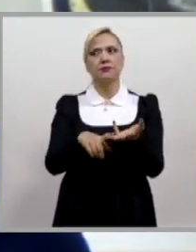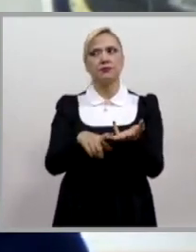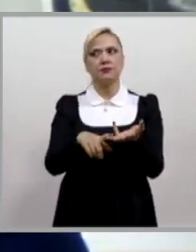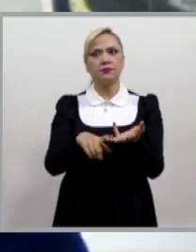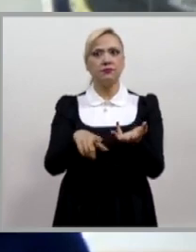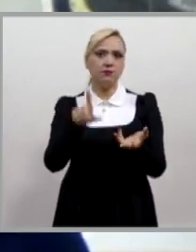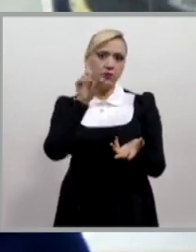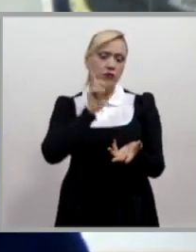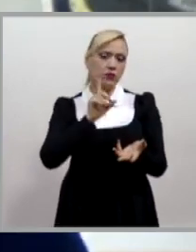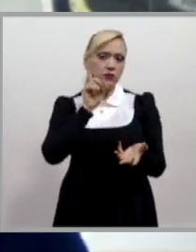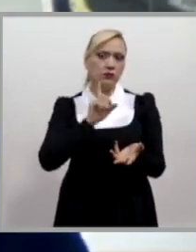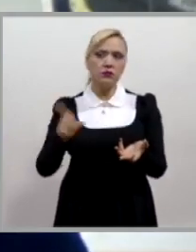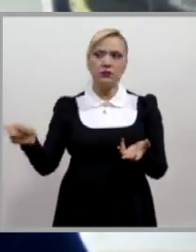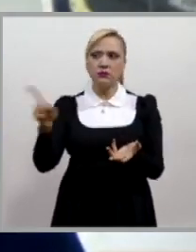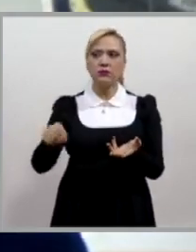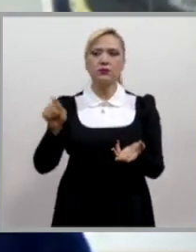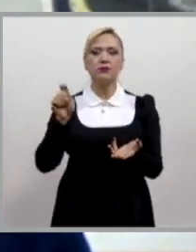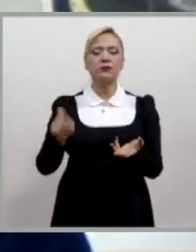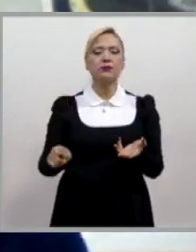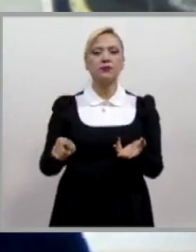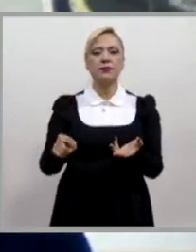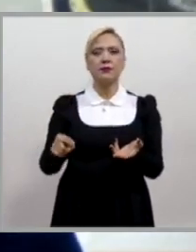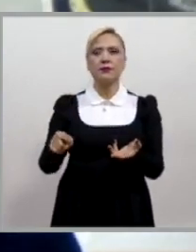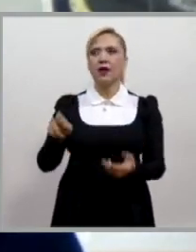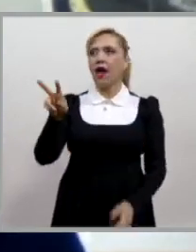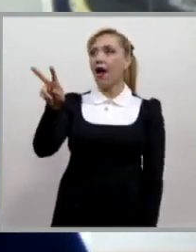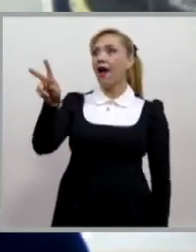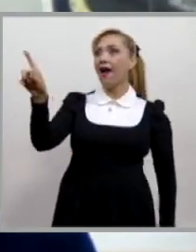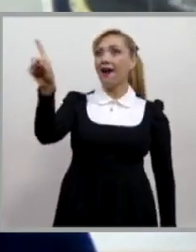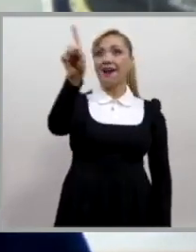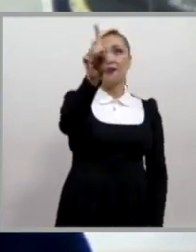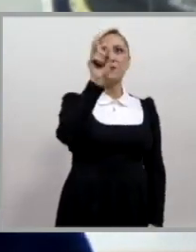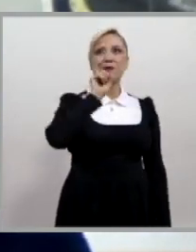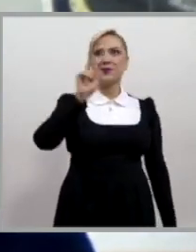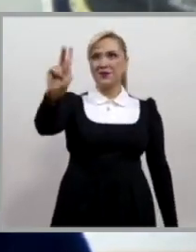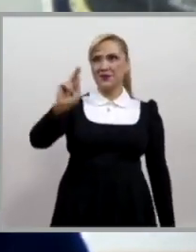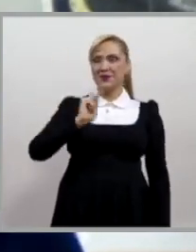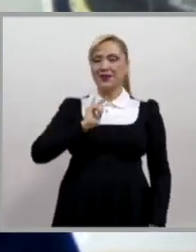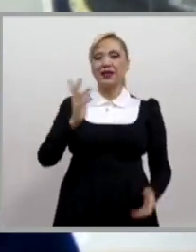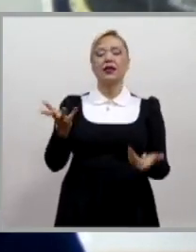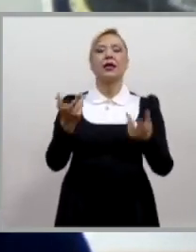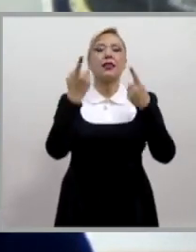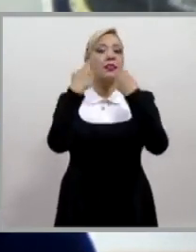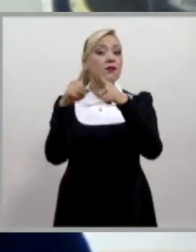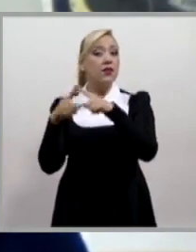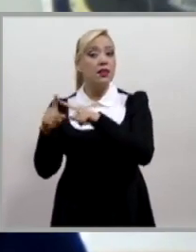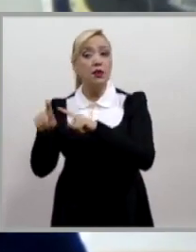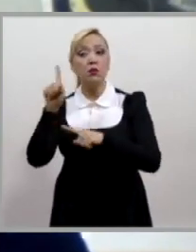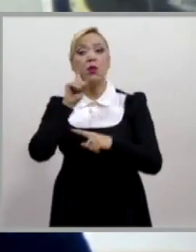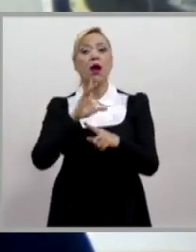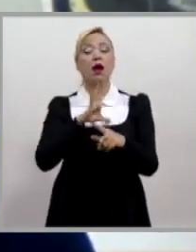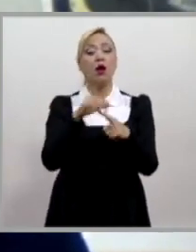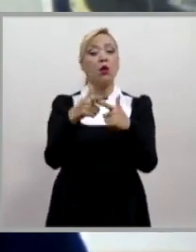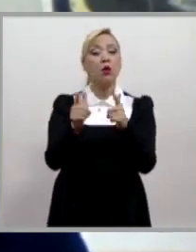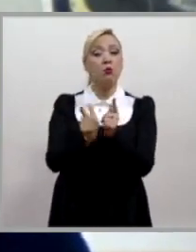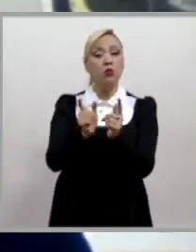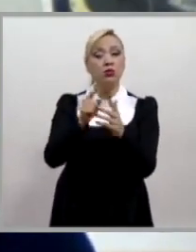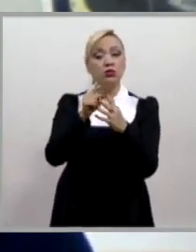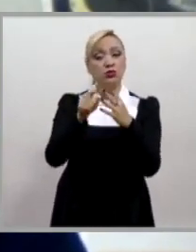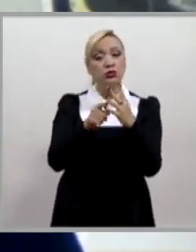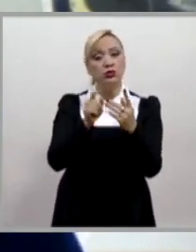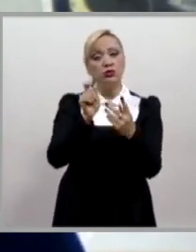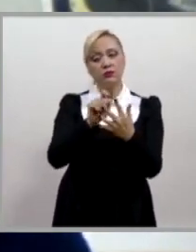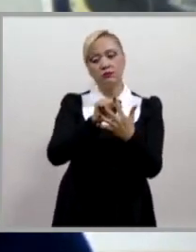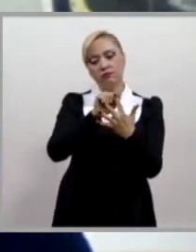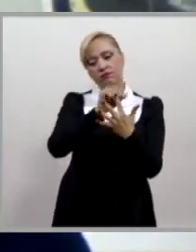también las mujeres son representadas no solo por el hecho de que hayan mujeres, sino también la diversidad de mujeres, ¿no? Que también es eso algo que